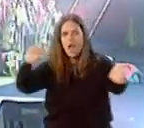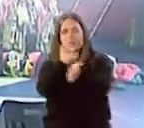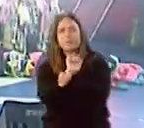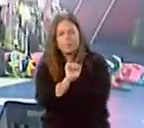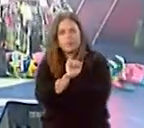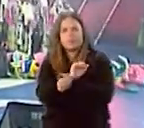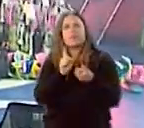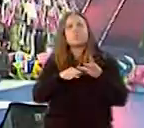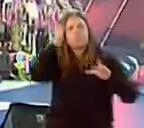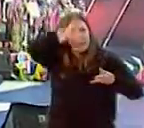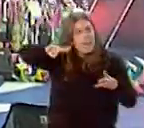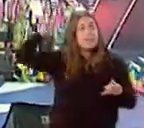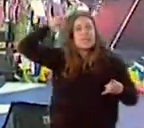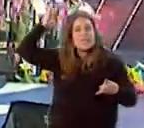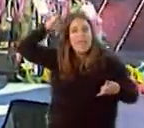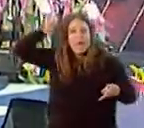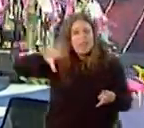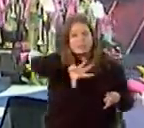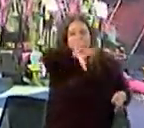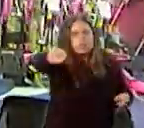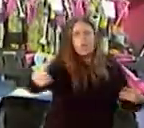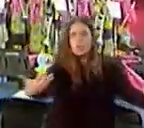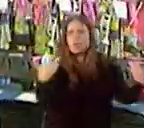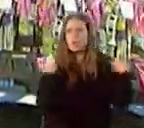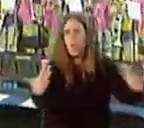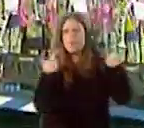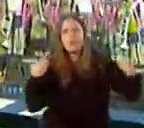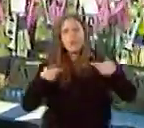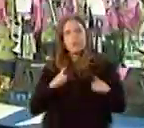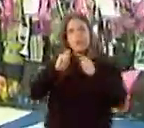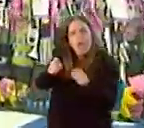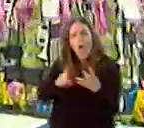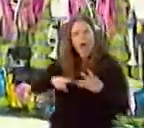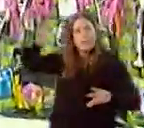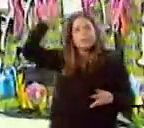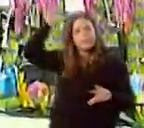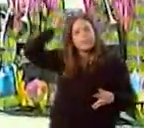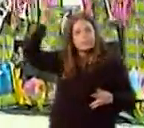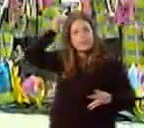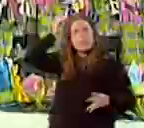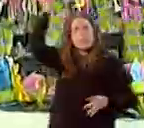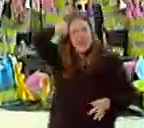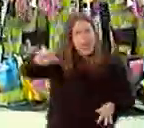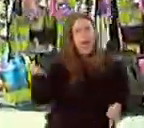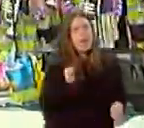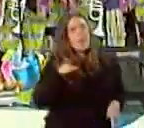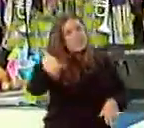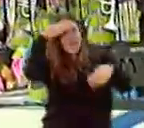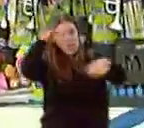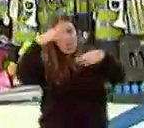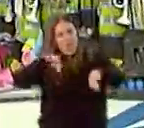se apoderó de su calvario plus y que se aprovechó de su inocencia